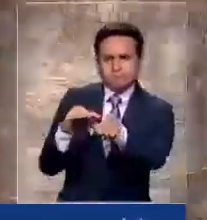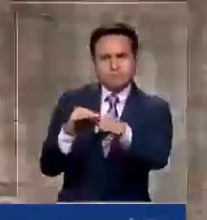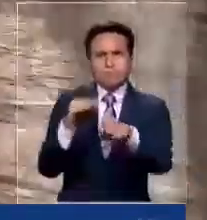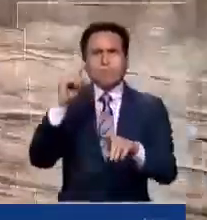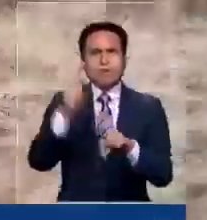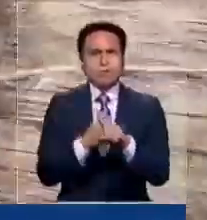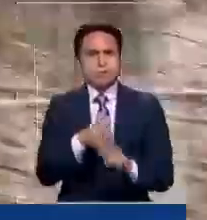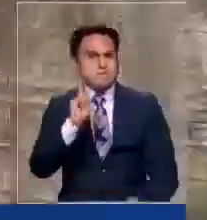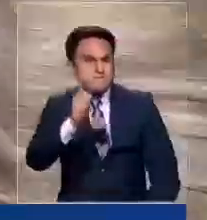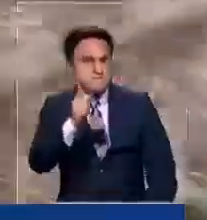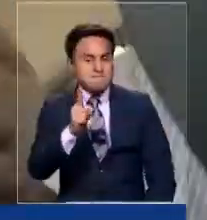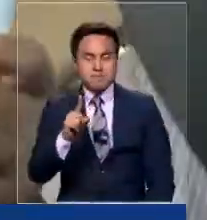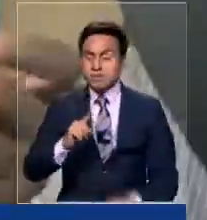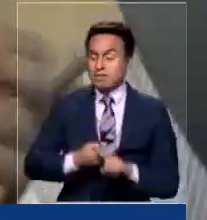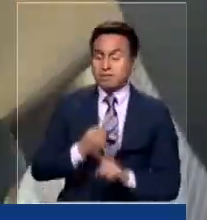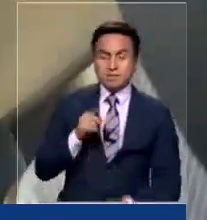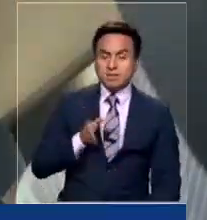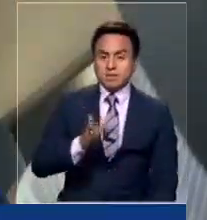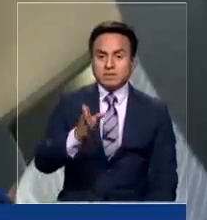nuevas advertencias